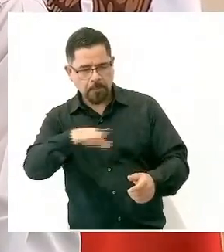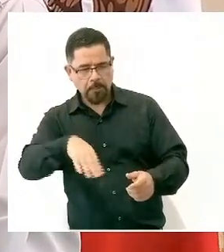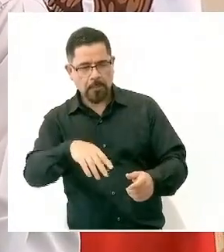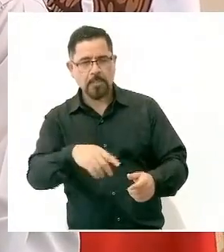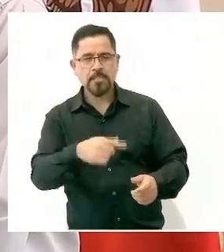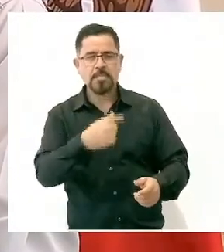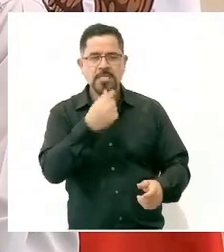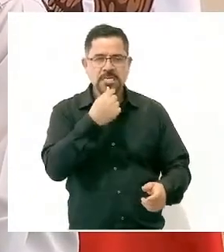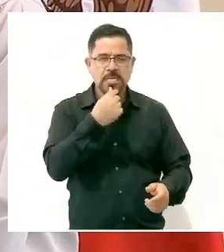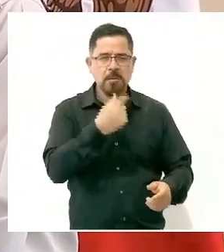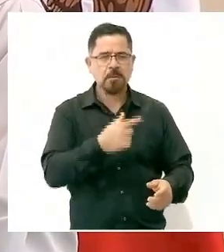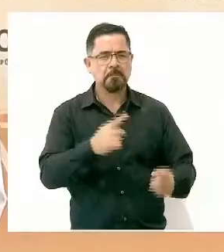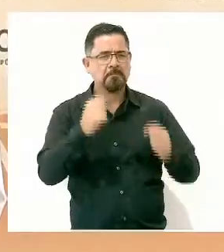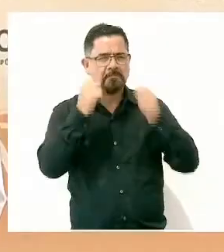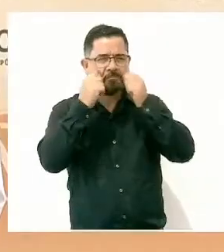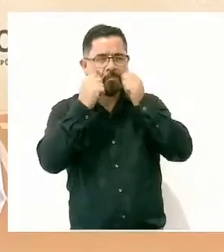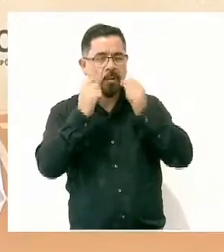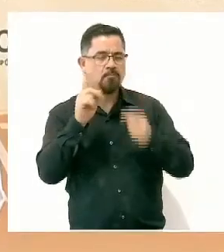niños.